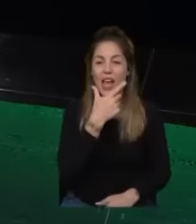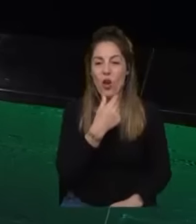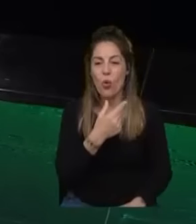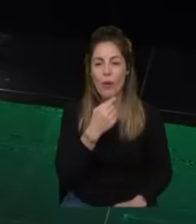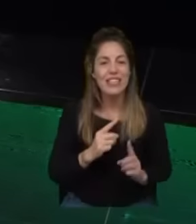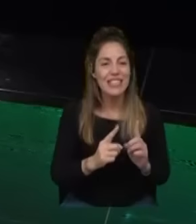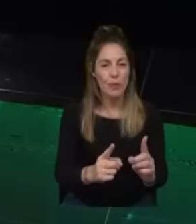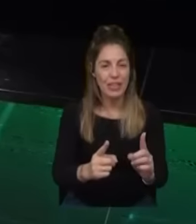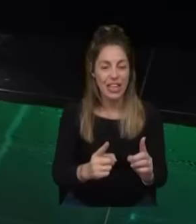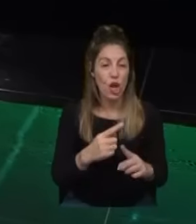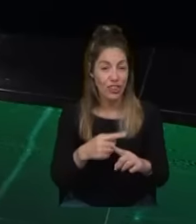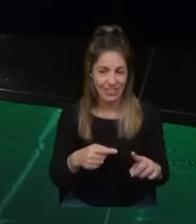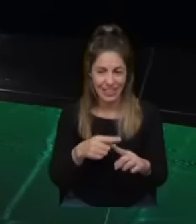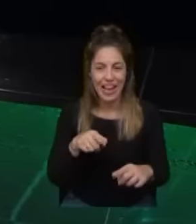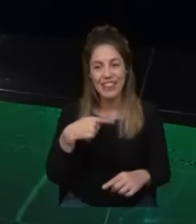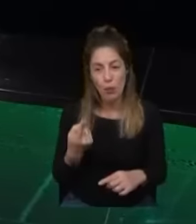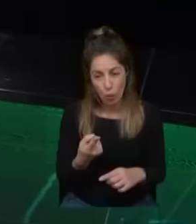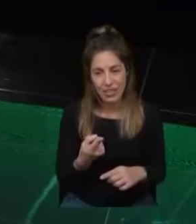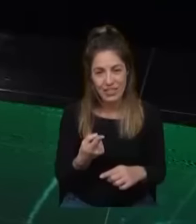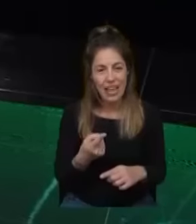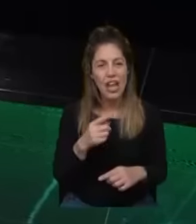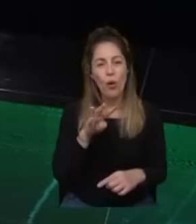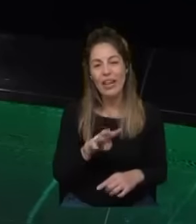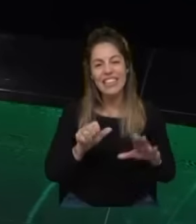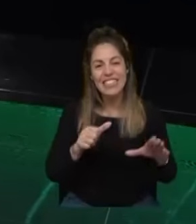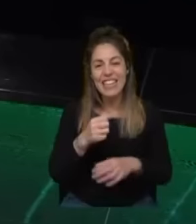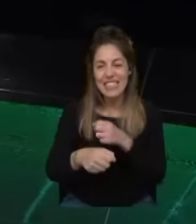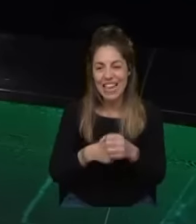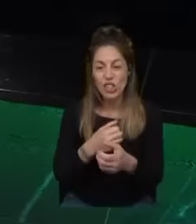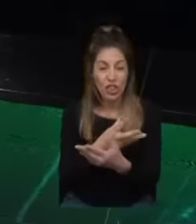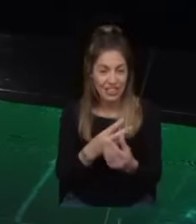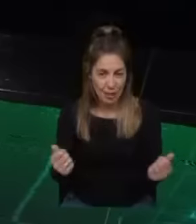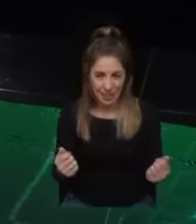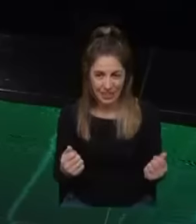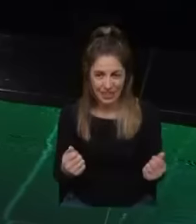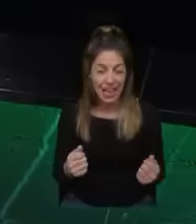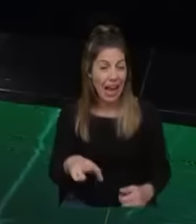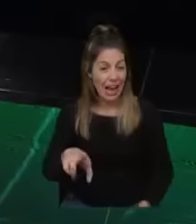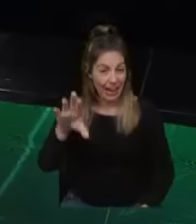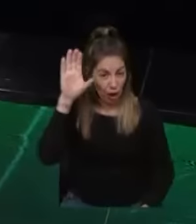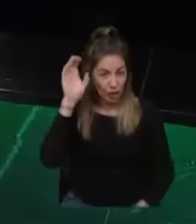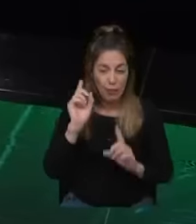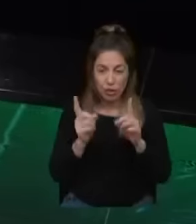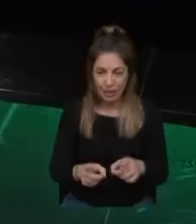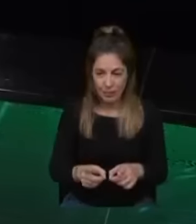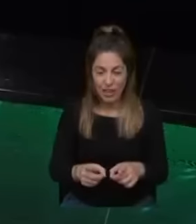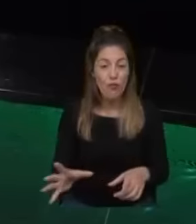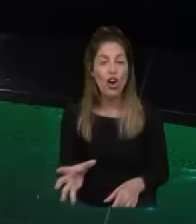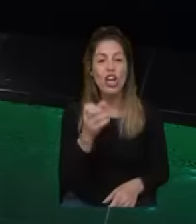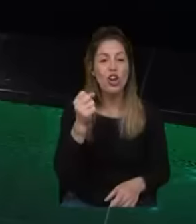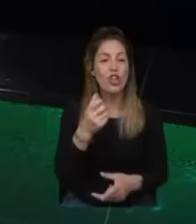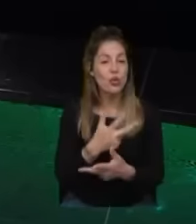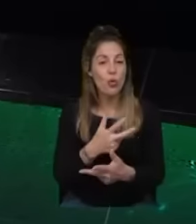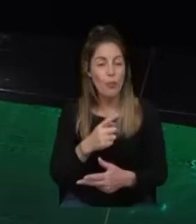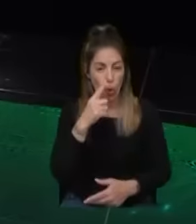el cementerio de La Teja después de permanecer 46 años desaparecidas. Recordemos además que fueron encontrados sus restos